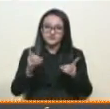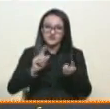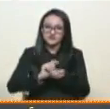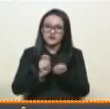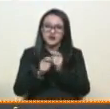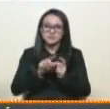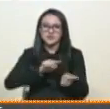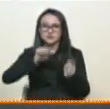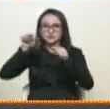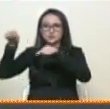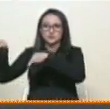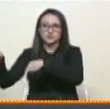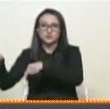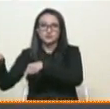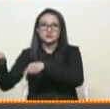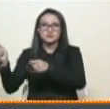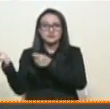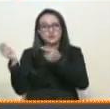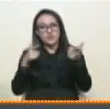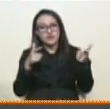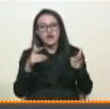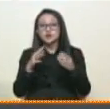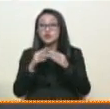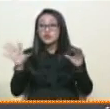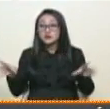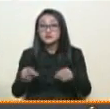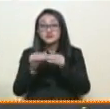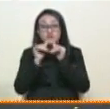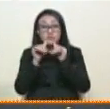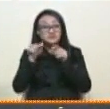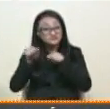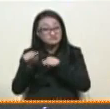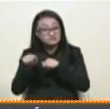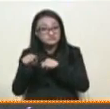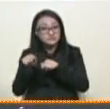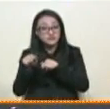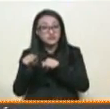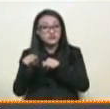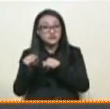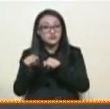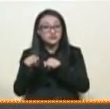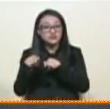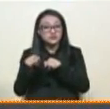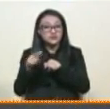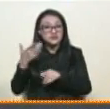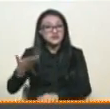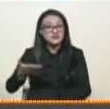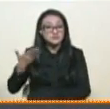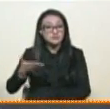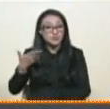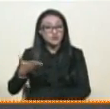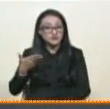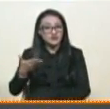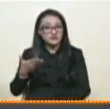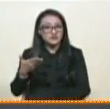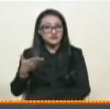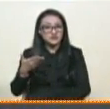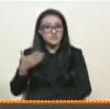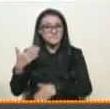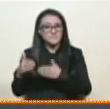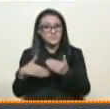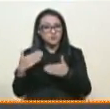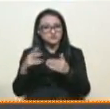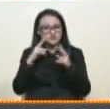de un sitio a otro. Toda esa información se interviene como elemento importante para esos